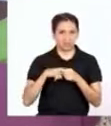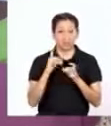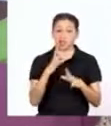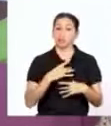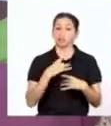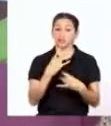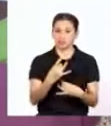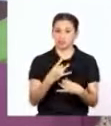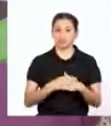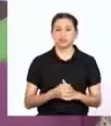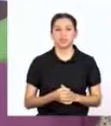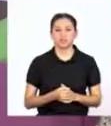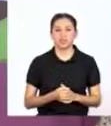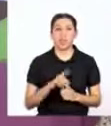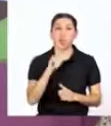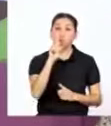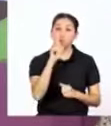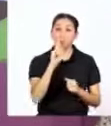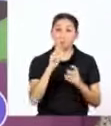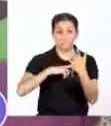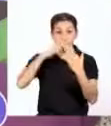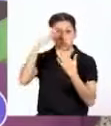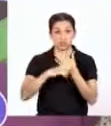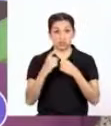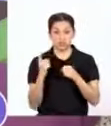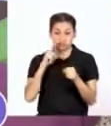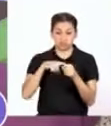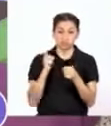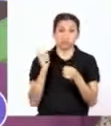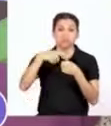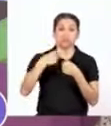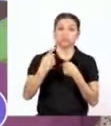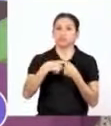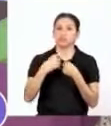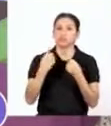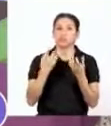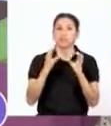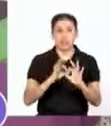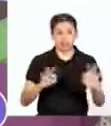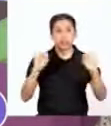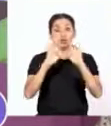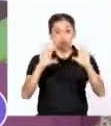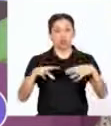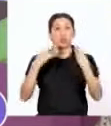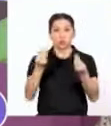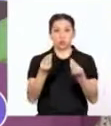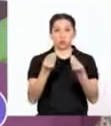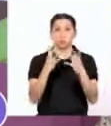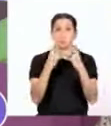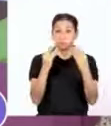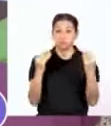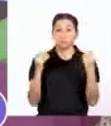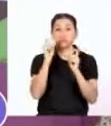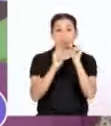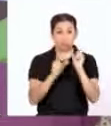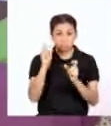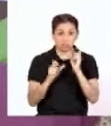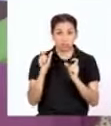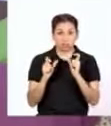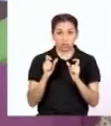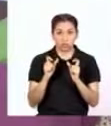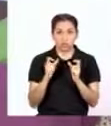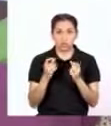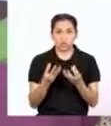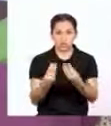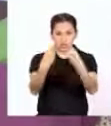¡Qué interesante! Un proyecto participativo es importante porque permite que muchas personas